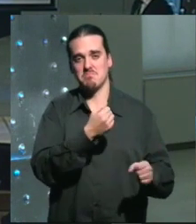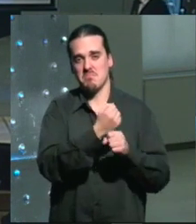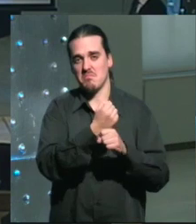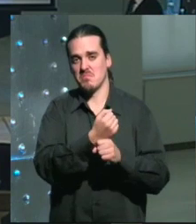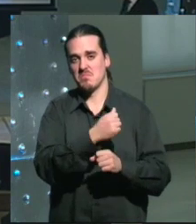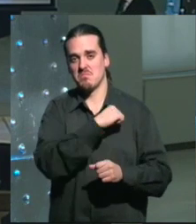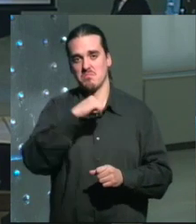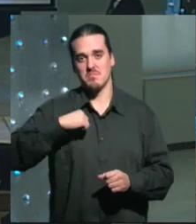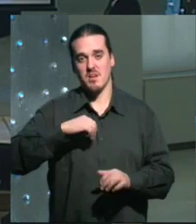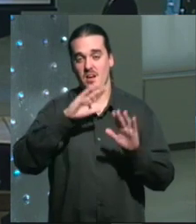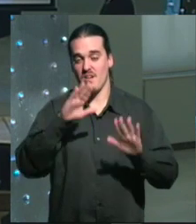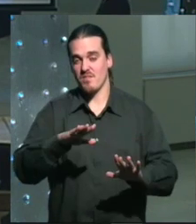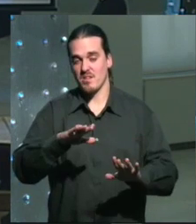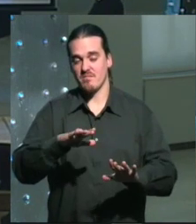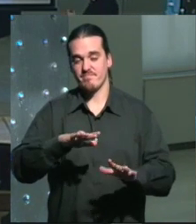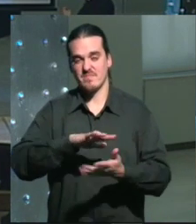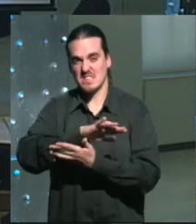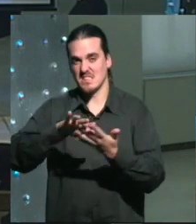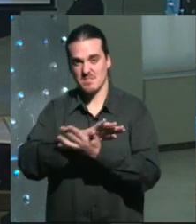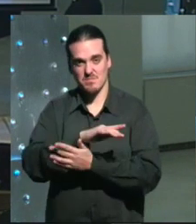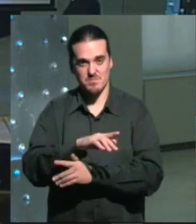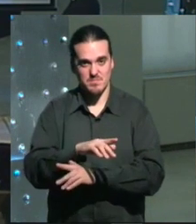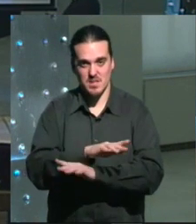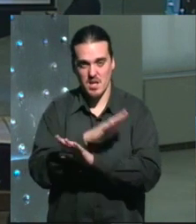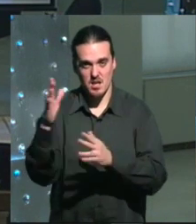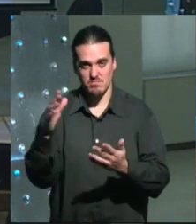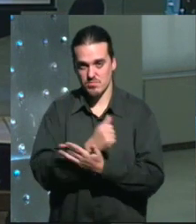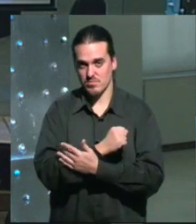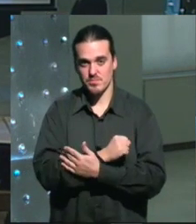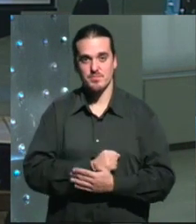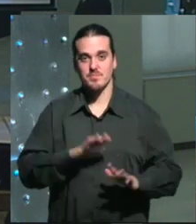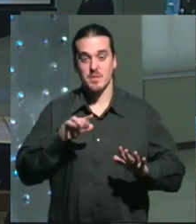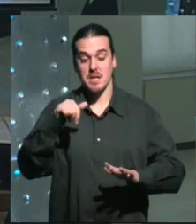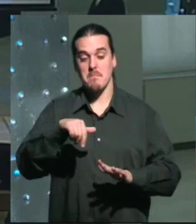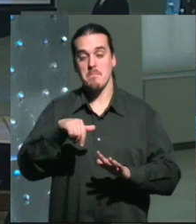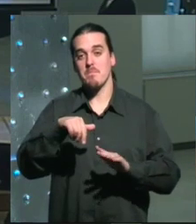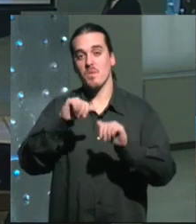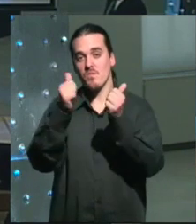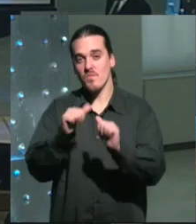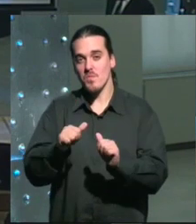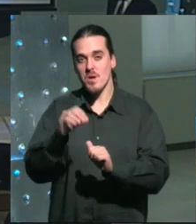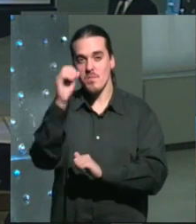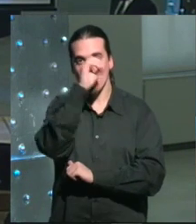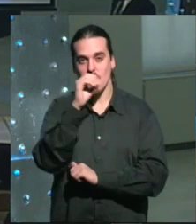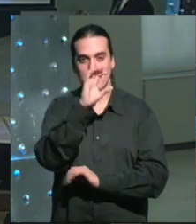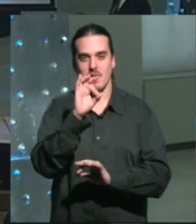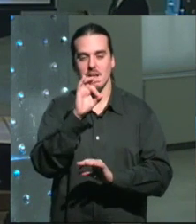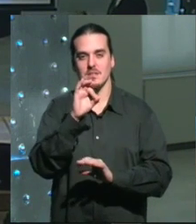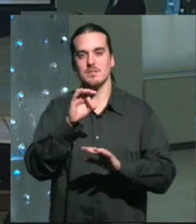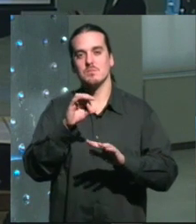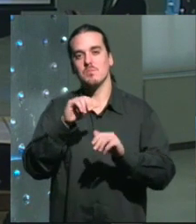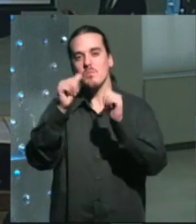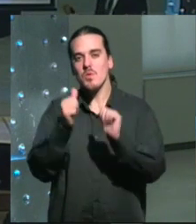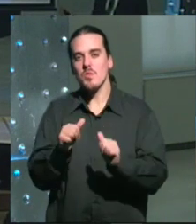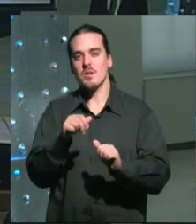por consiguiente hay un caos absoluto. Pero el modelo de Obama era este. Era un modelo de red, lo que llaman